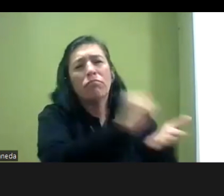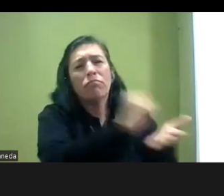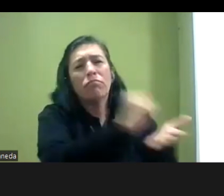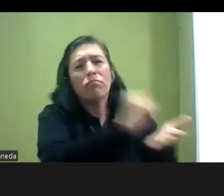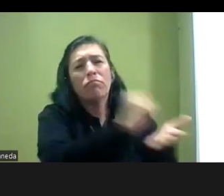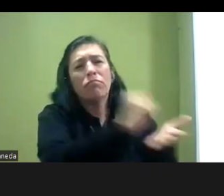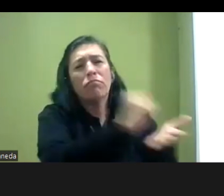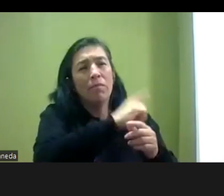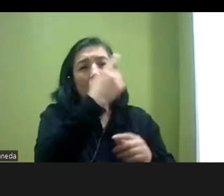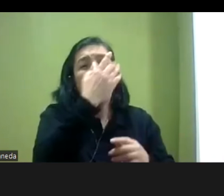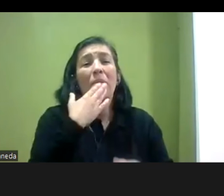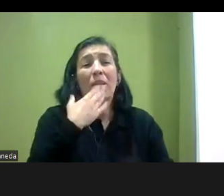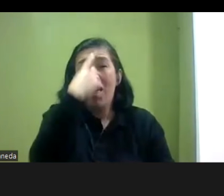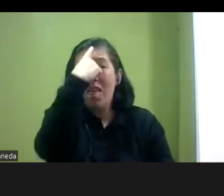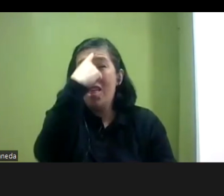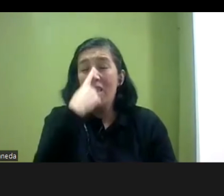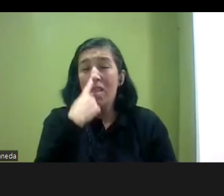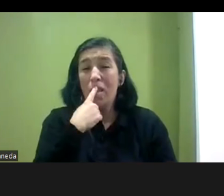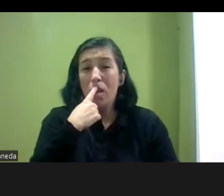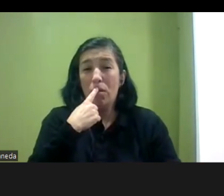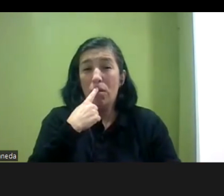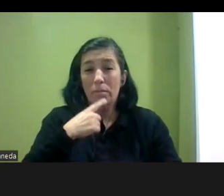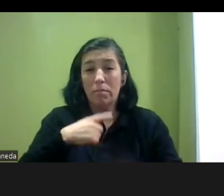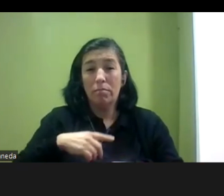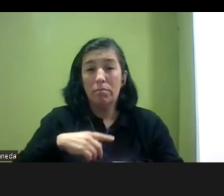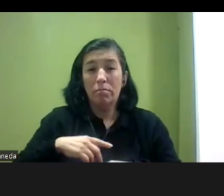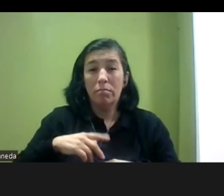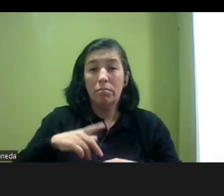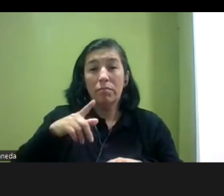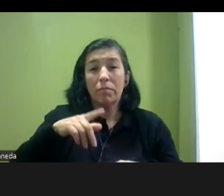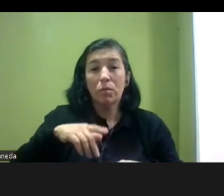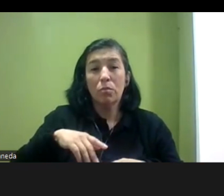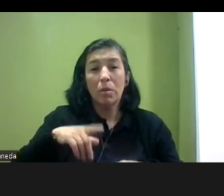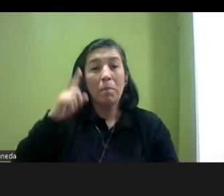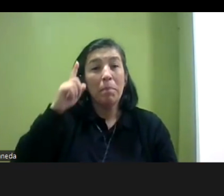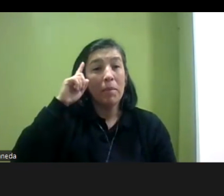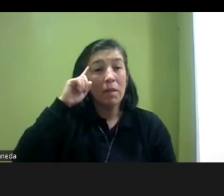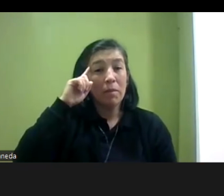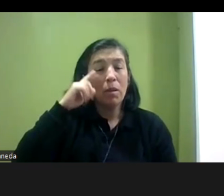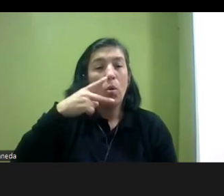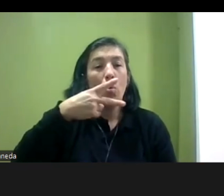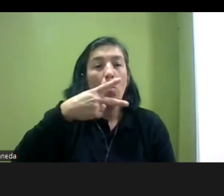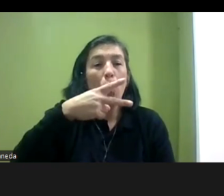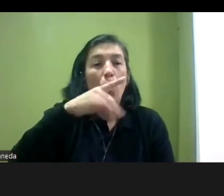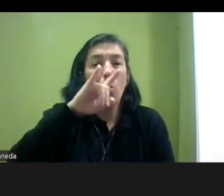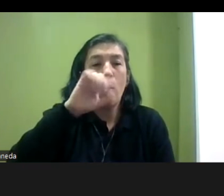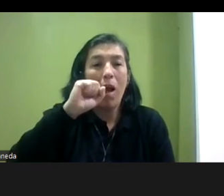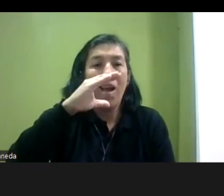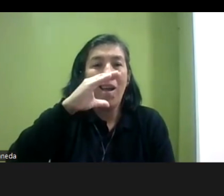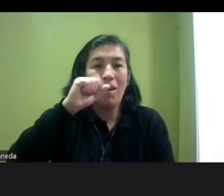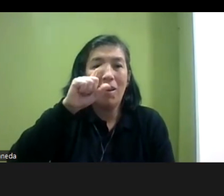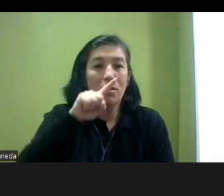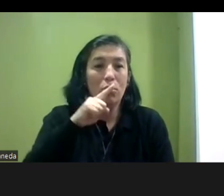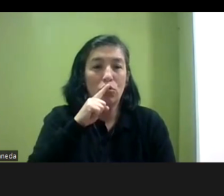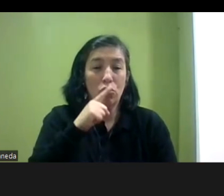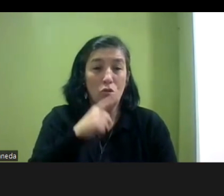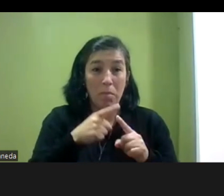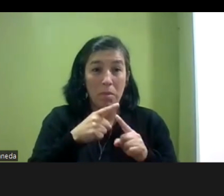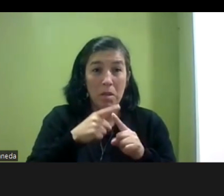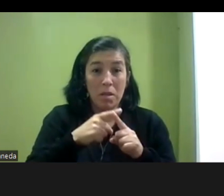ídolos, que en este caso la gente no los llamaba ídolos, sino que los llamaba huacas, y entre ellos el